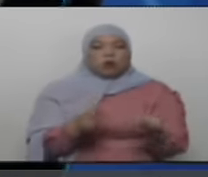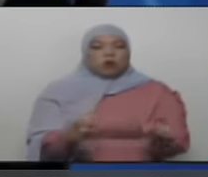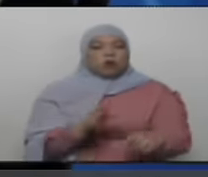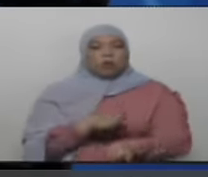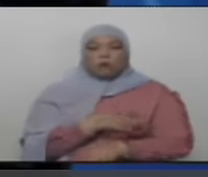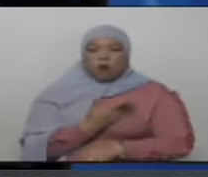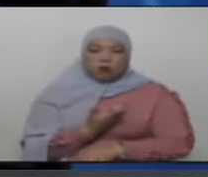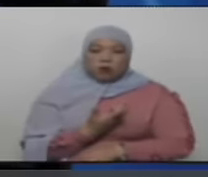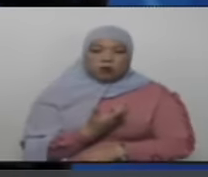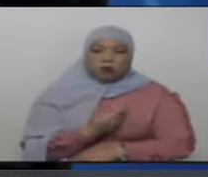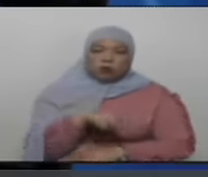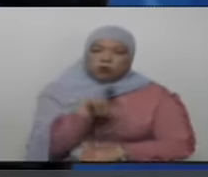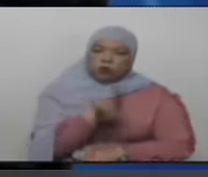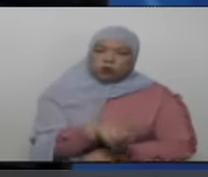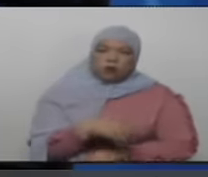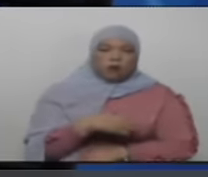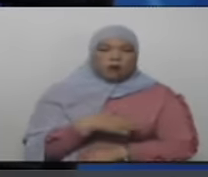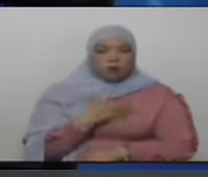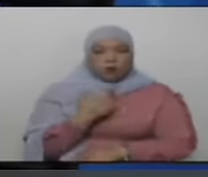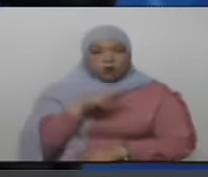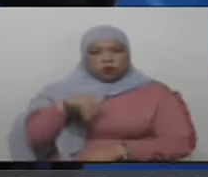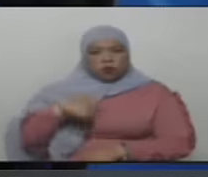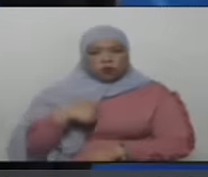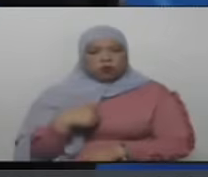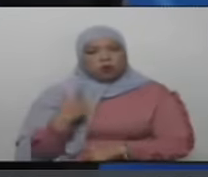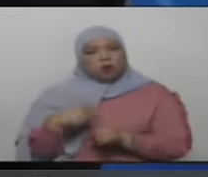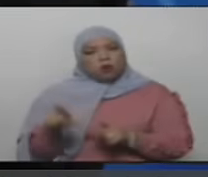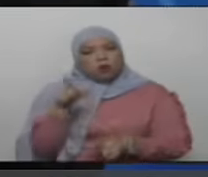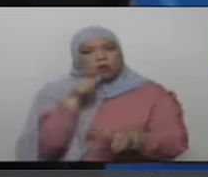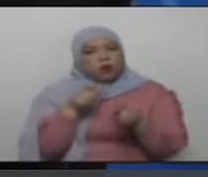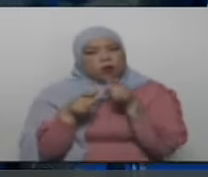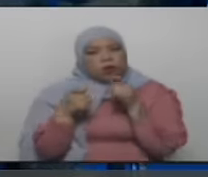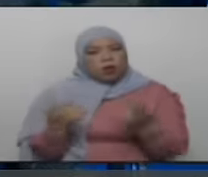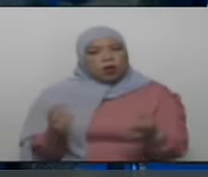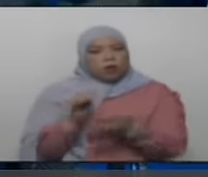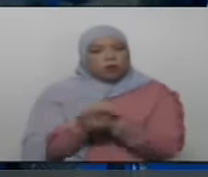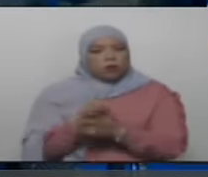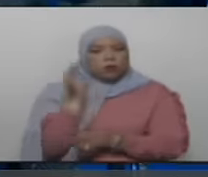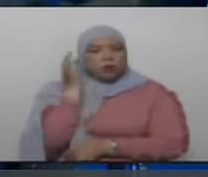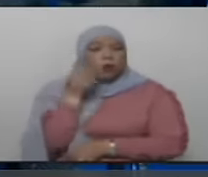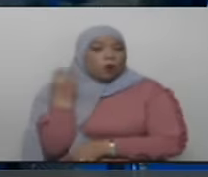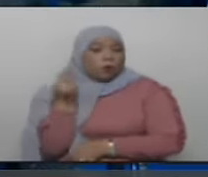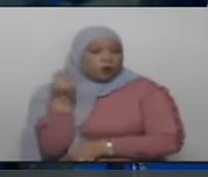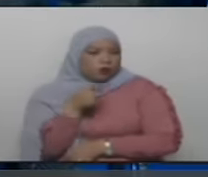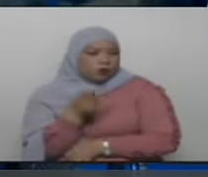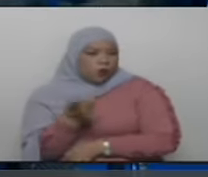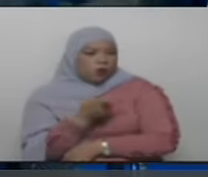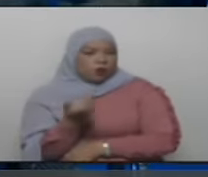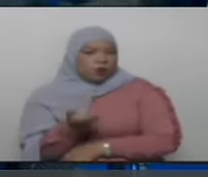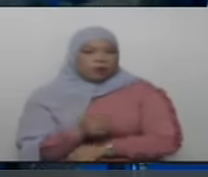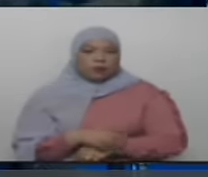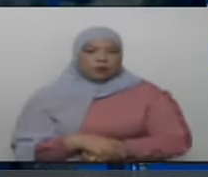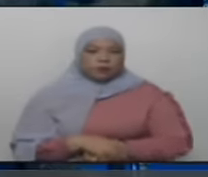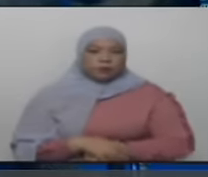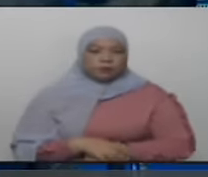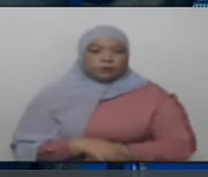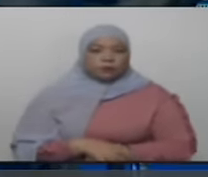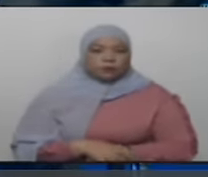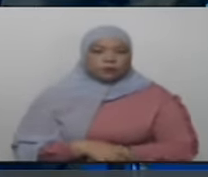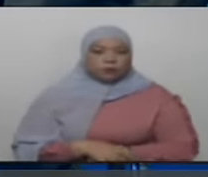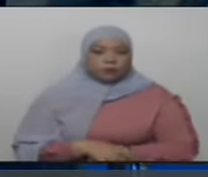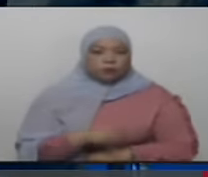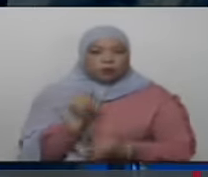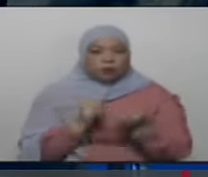podido ni podrán con nosotros. ¿Qué otras preguntas tiene aquí esta muchachada? Bueno, ¿qué nos dice? ¿Algún detalle de esa